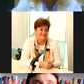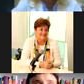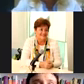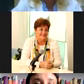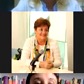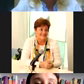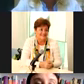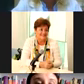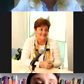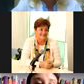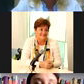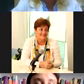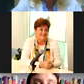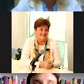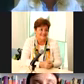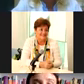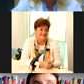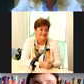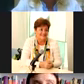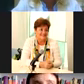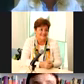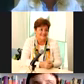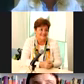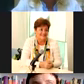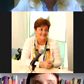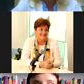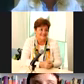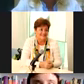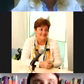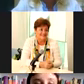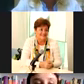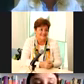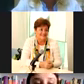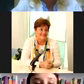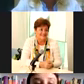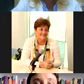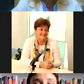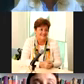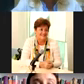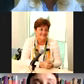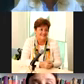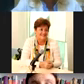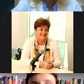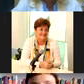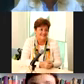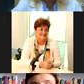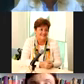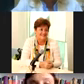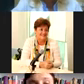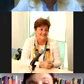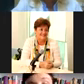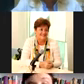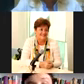únicamente, pero bueno, para eso necesitamos manejar algunos de estos conceptos.